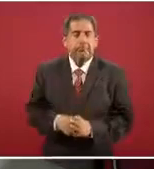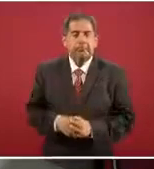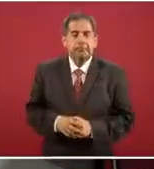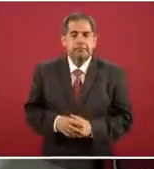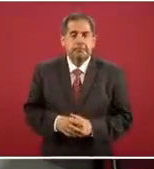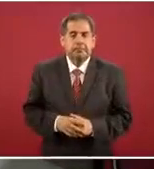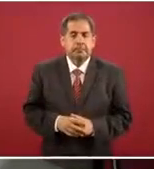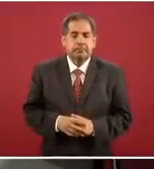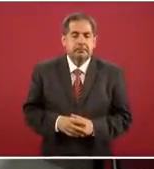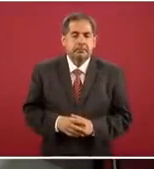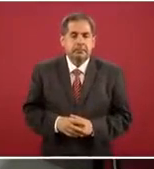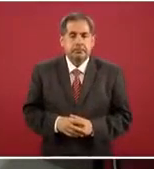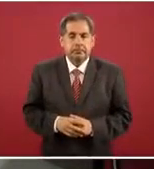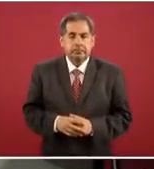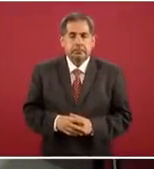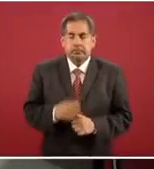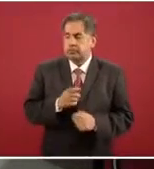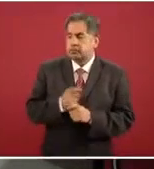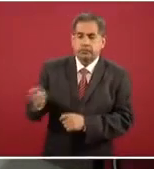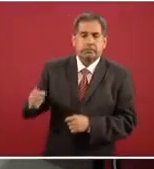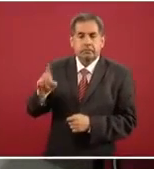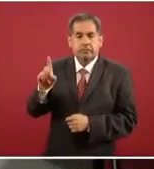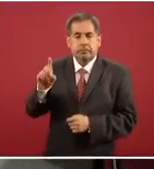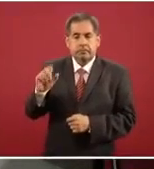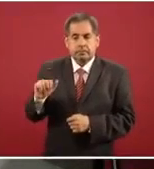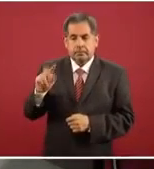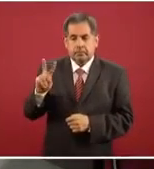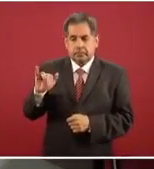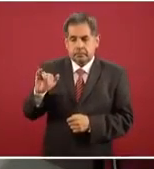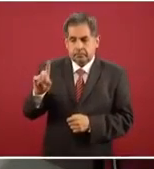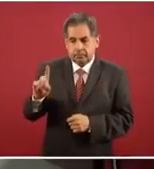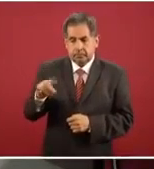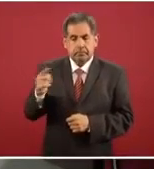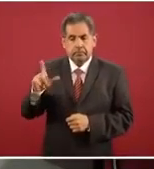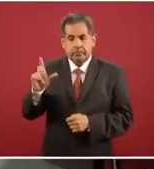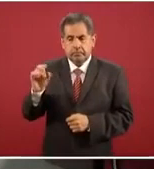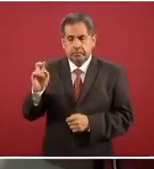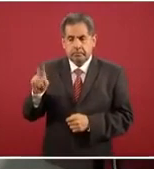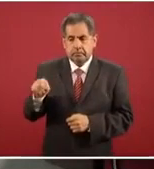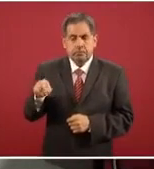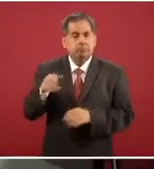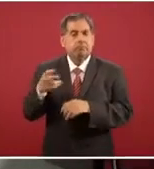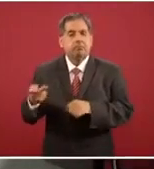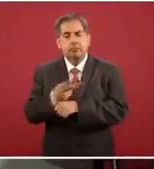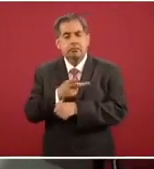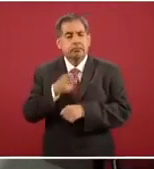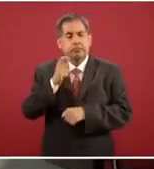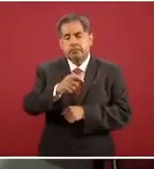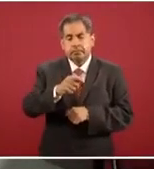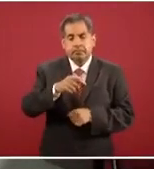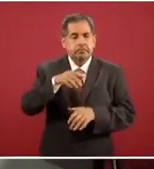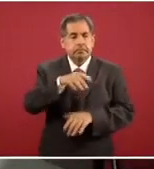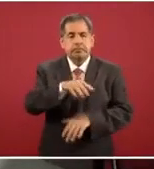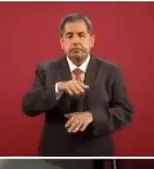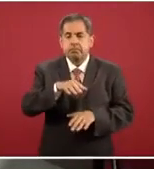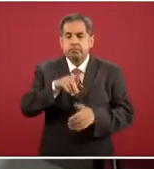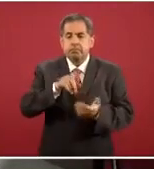en que vamos a pedirle a david león que nos informe lo de la celebración de